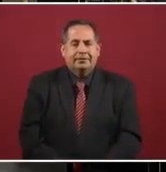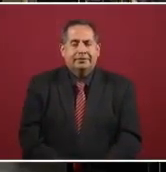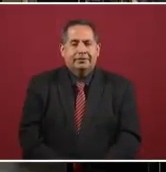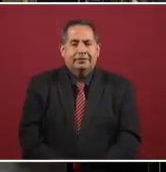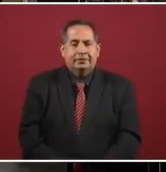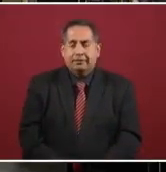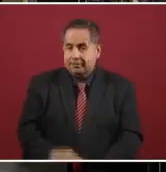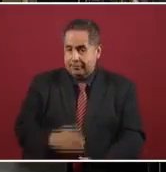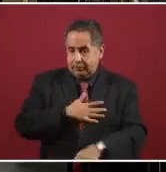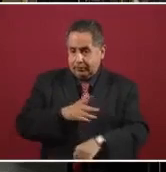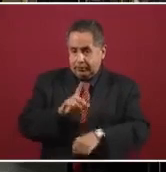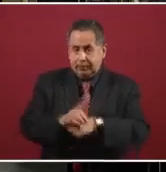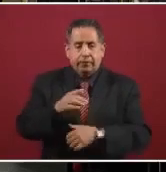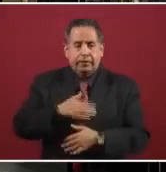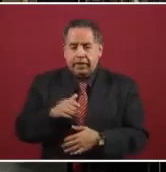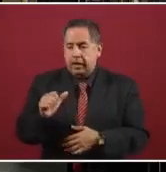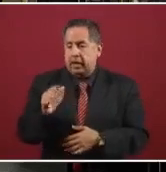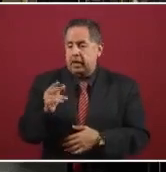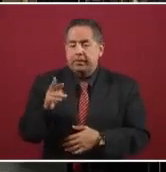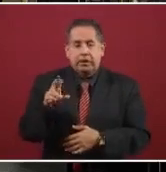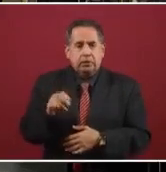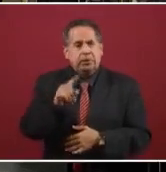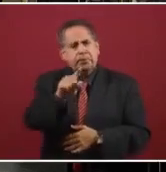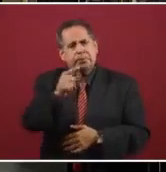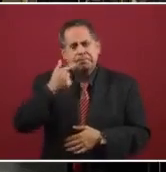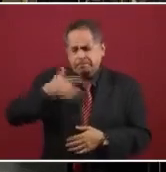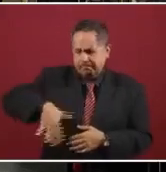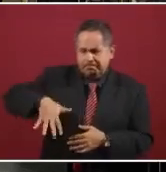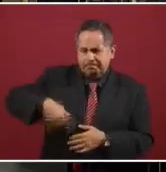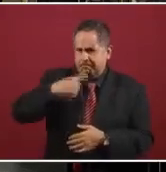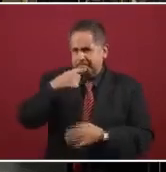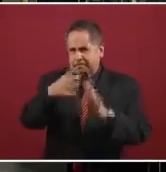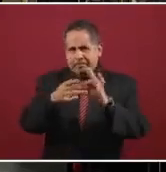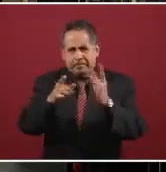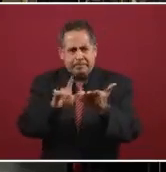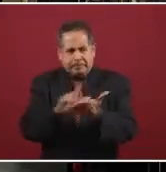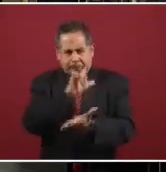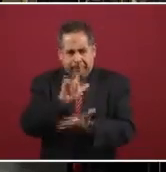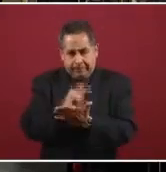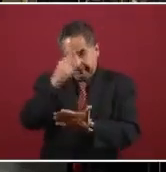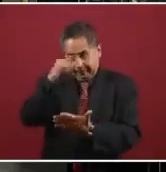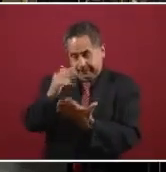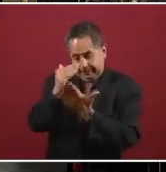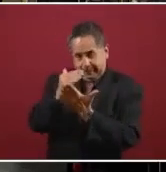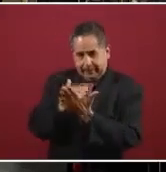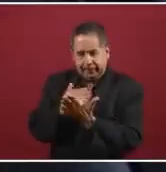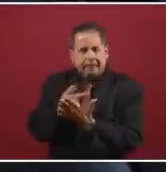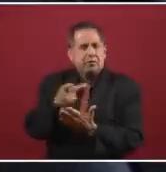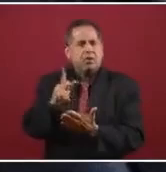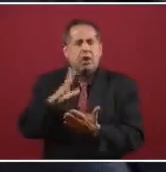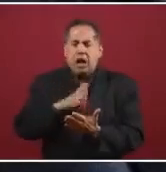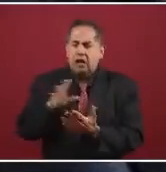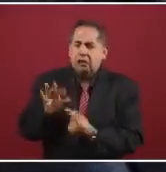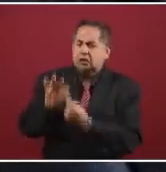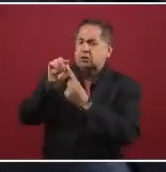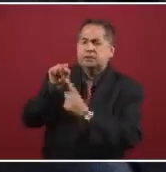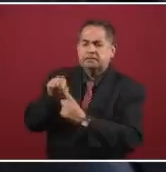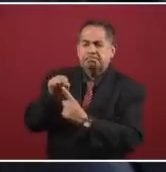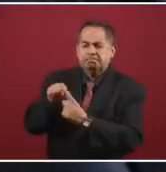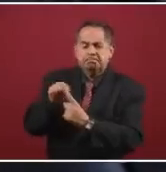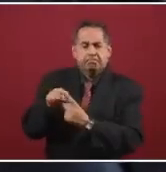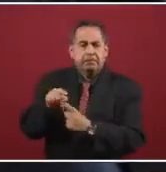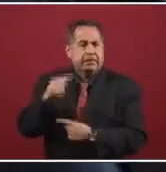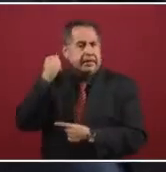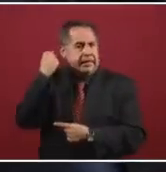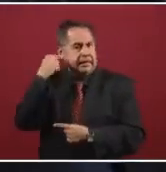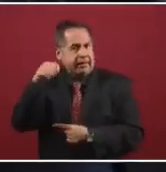Buenos días, canciller. Alberto Rodríguez, SP Noticias. Acaba de decir que se están aplicando las leyes mexicanas, pero bueno, hay un caso en Tenosique,